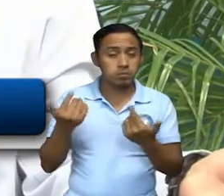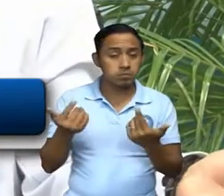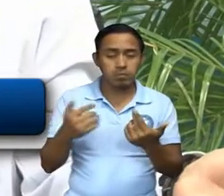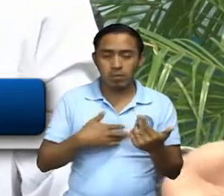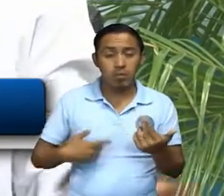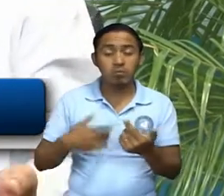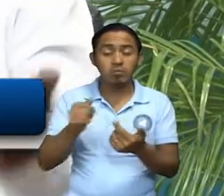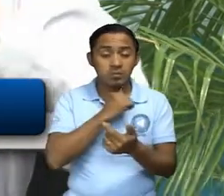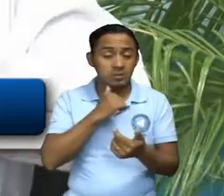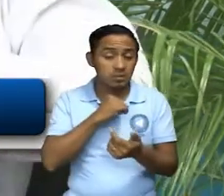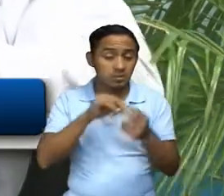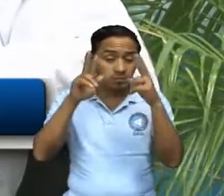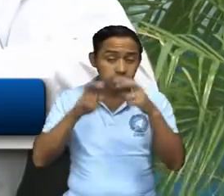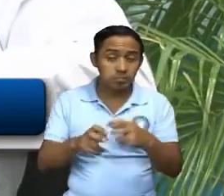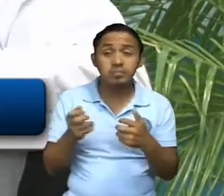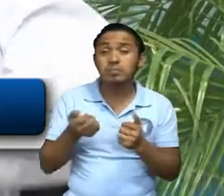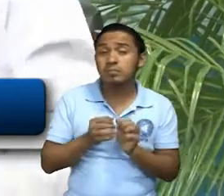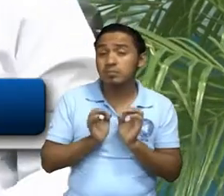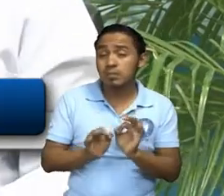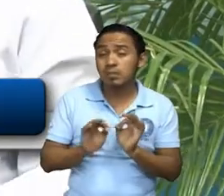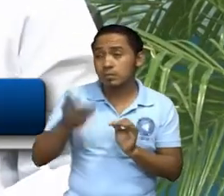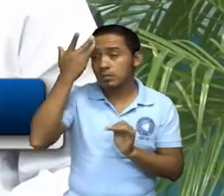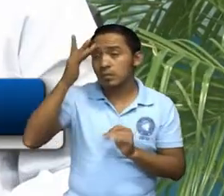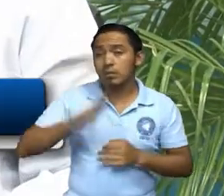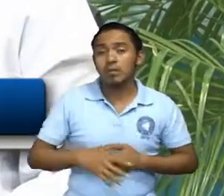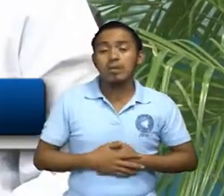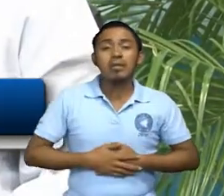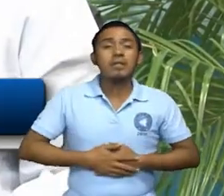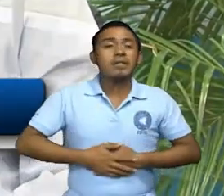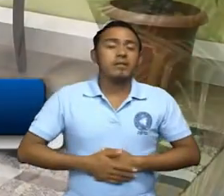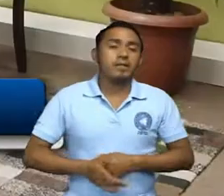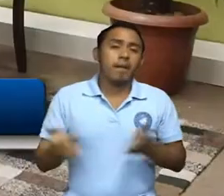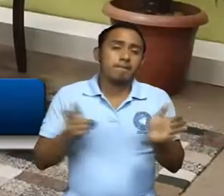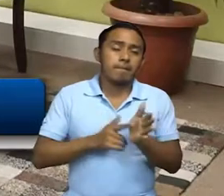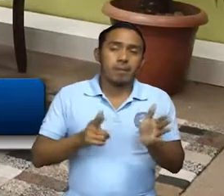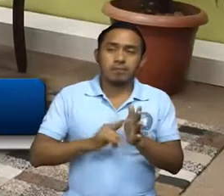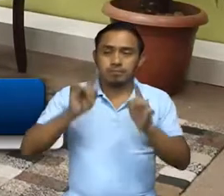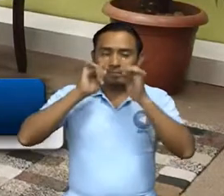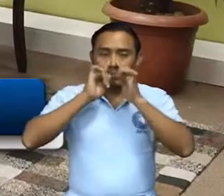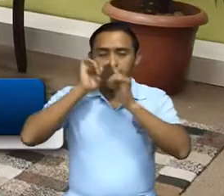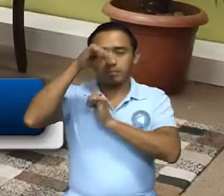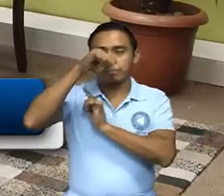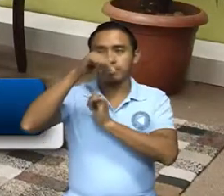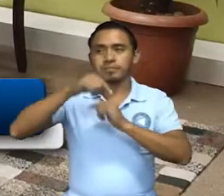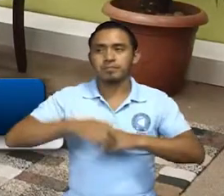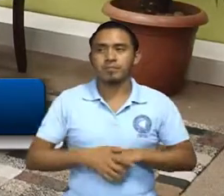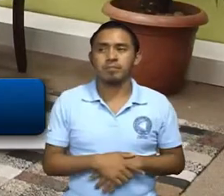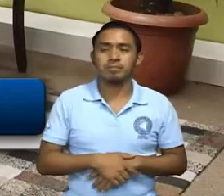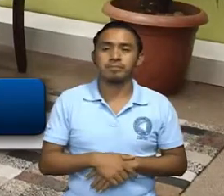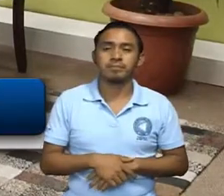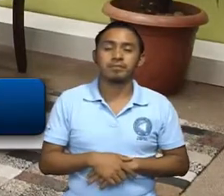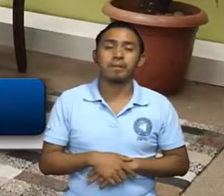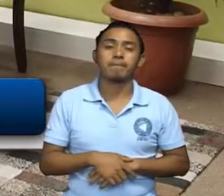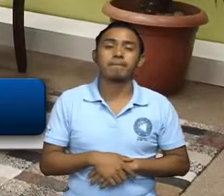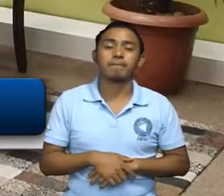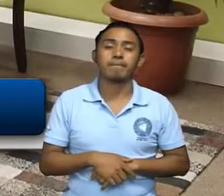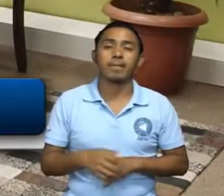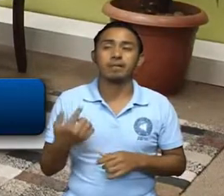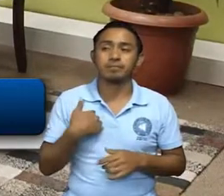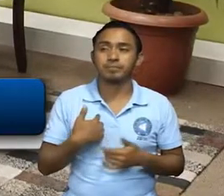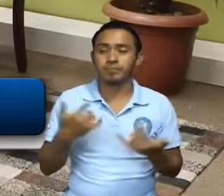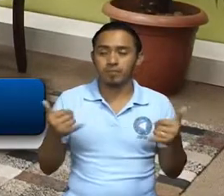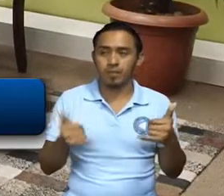hacer? ¿Me lo vas a traer de nuevo? Sí. ¿Ya? Por ejemplo, una persona que tuvo una fractura en el tabique, por ejemplo, le voy a poner mi caso. Uh-huh. Yo